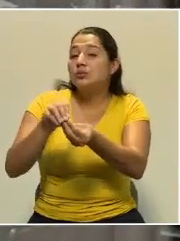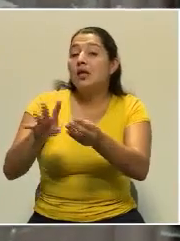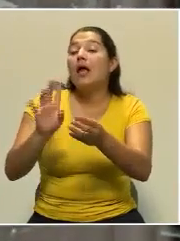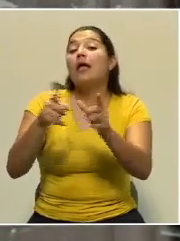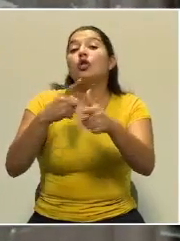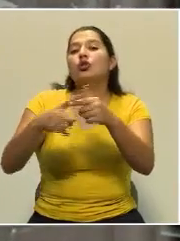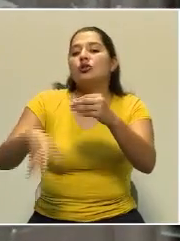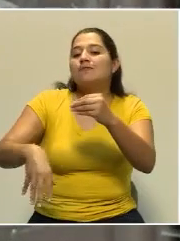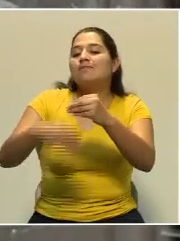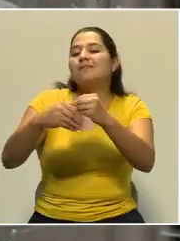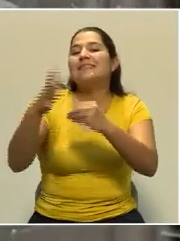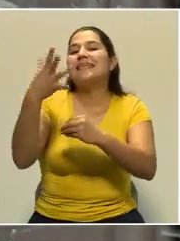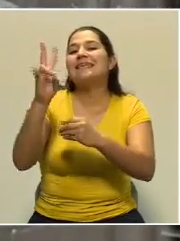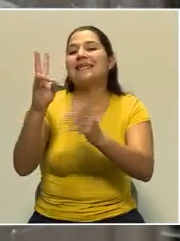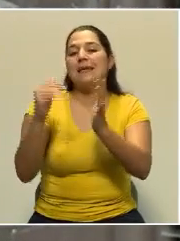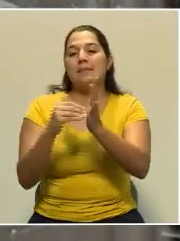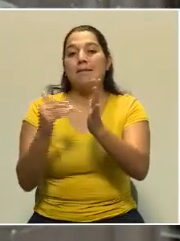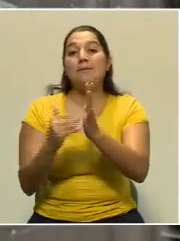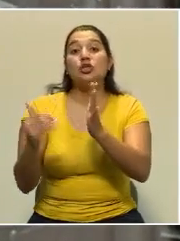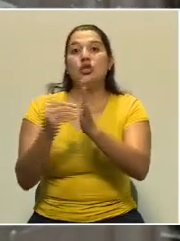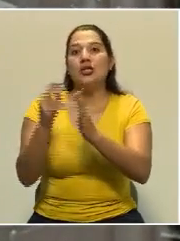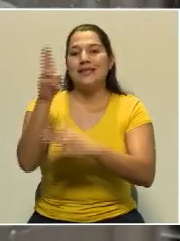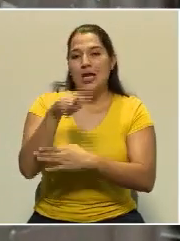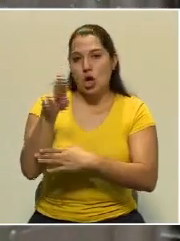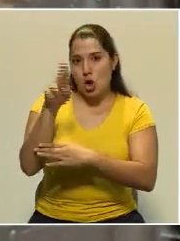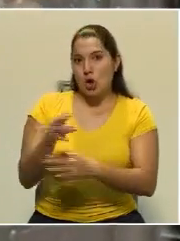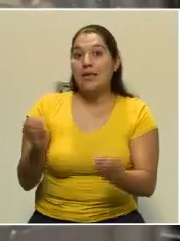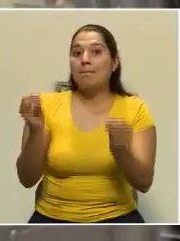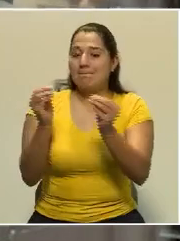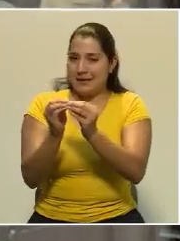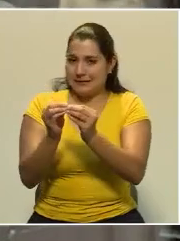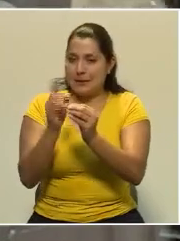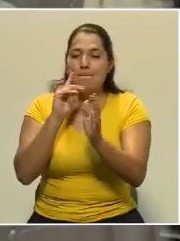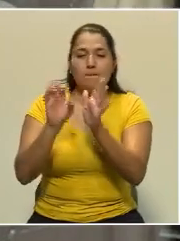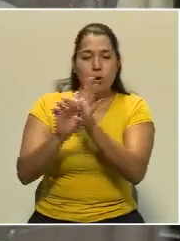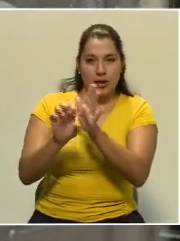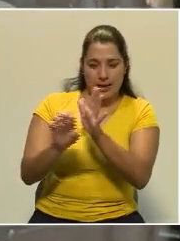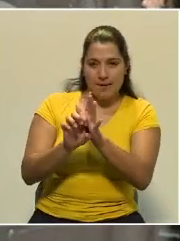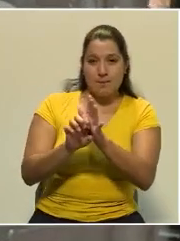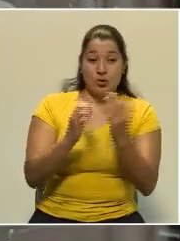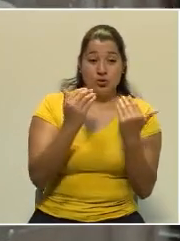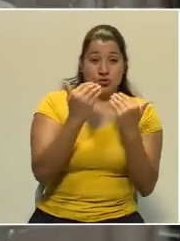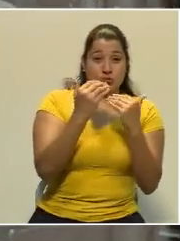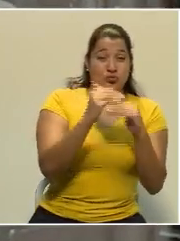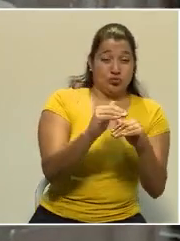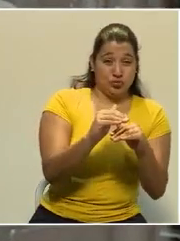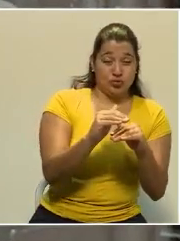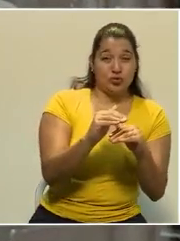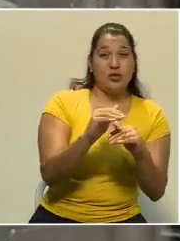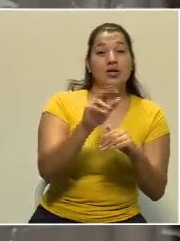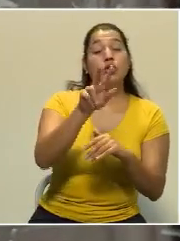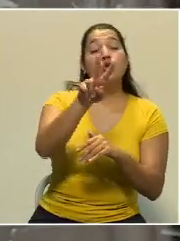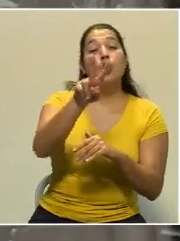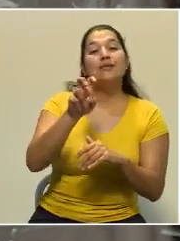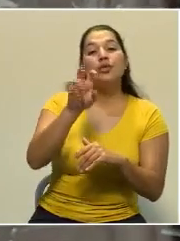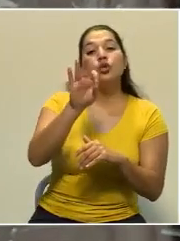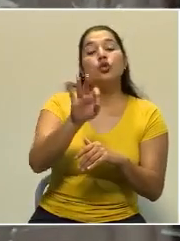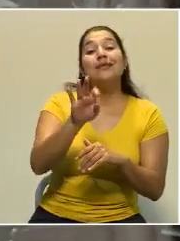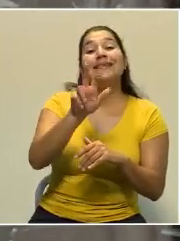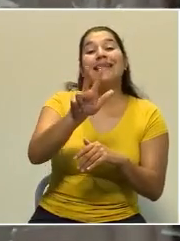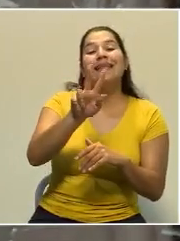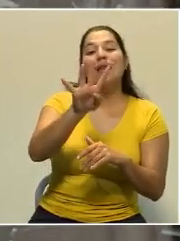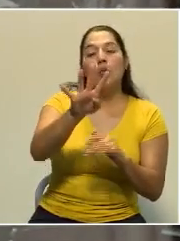al plan de gastos del Ministerio de Hacienda. Por ejemplo, se frenó el recorte de 934 millones de